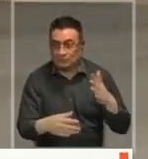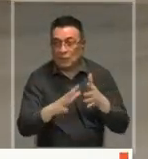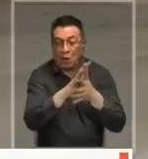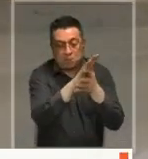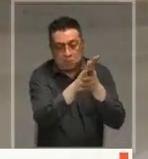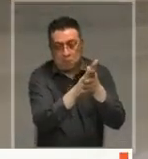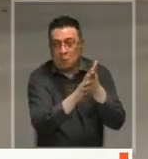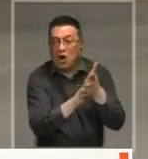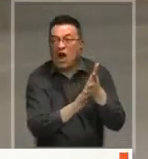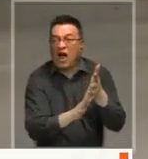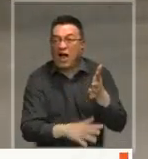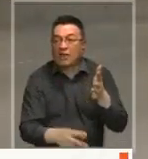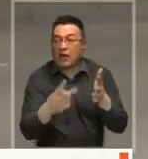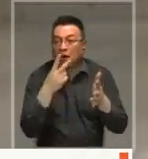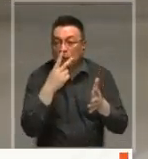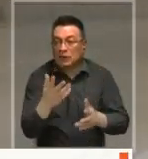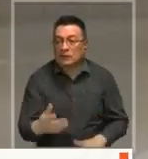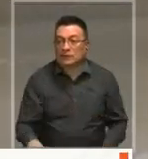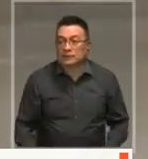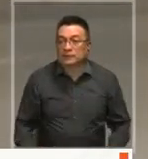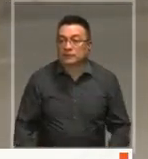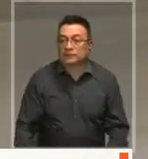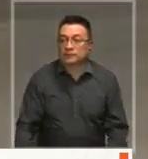mojada. Obsérvela también en cámara lenta.